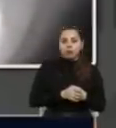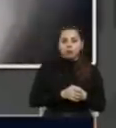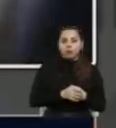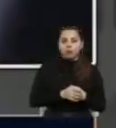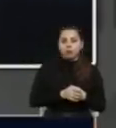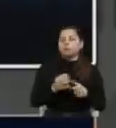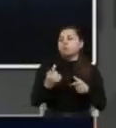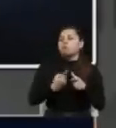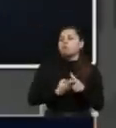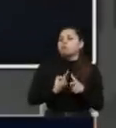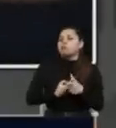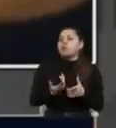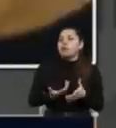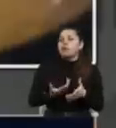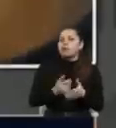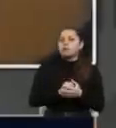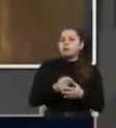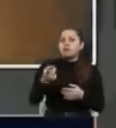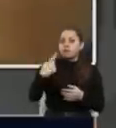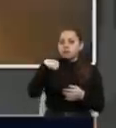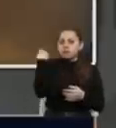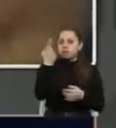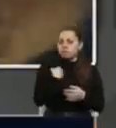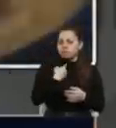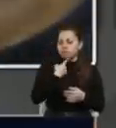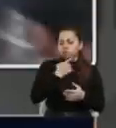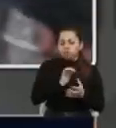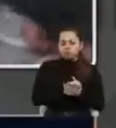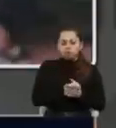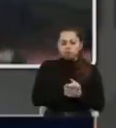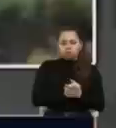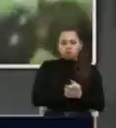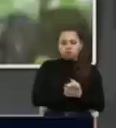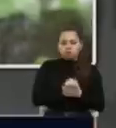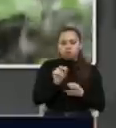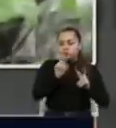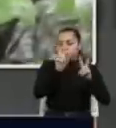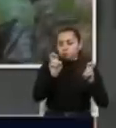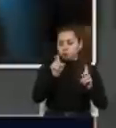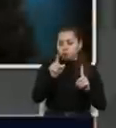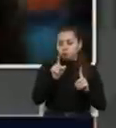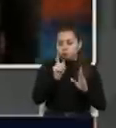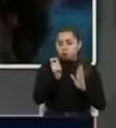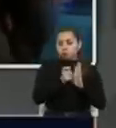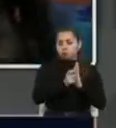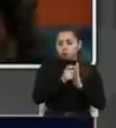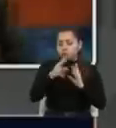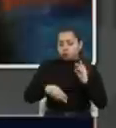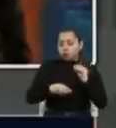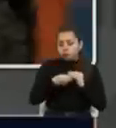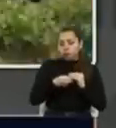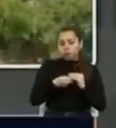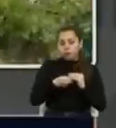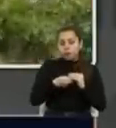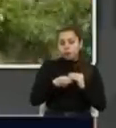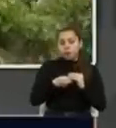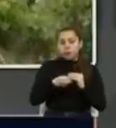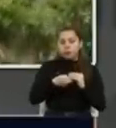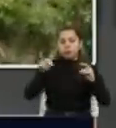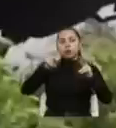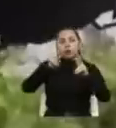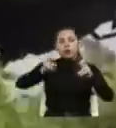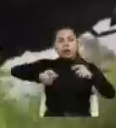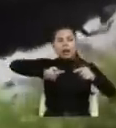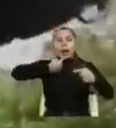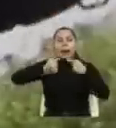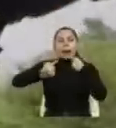Y entonces decíamos, bueno, y es además algo en la